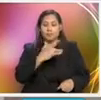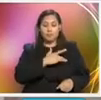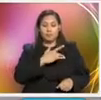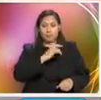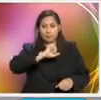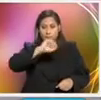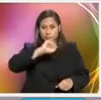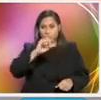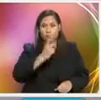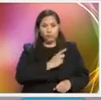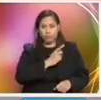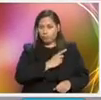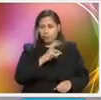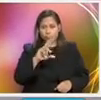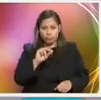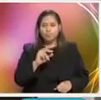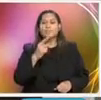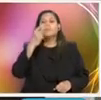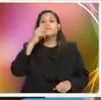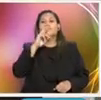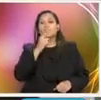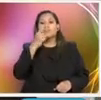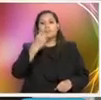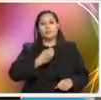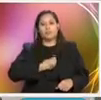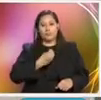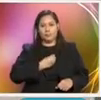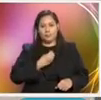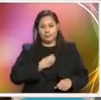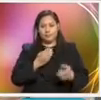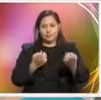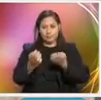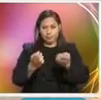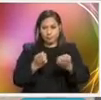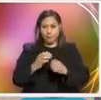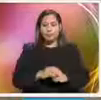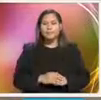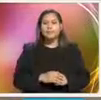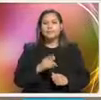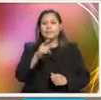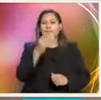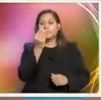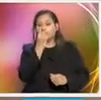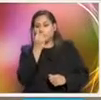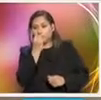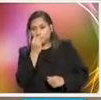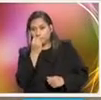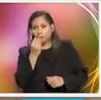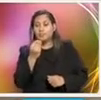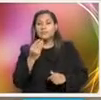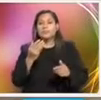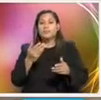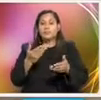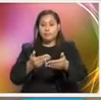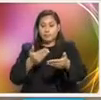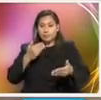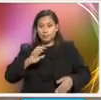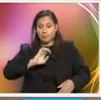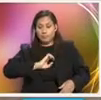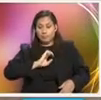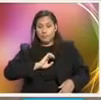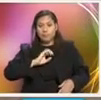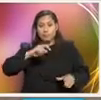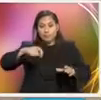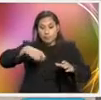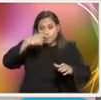solo no funciona. De resistencia. Fíjate otro tema interesante, comer antes o no antes de entrenar para subir curvas.